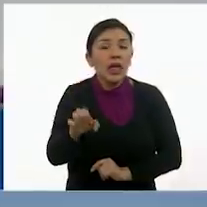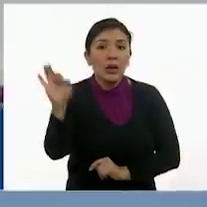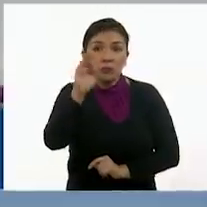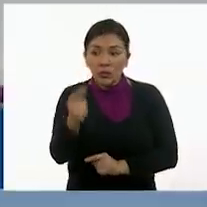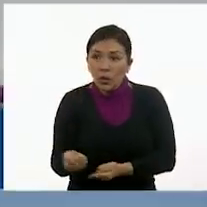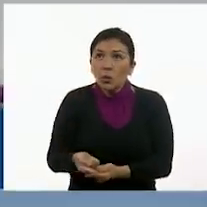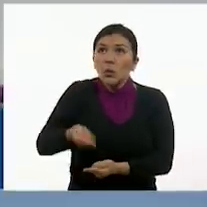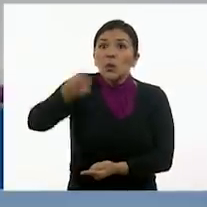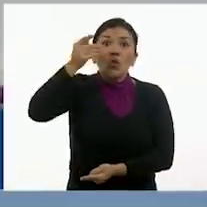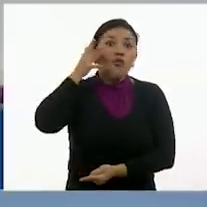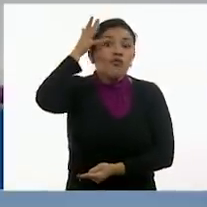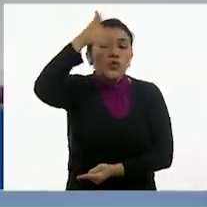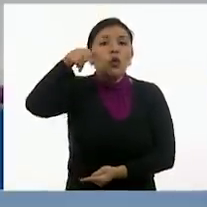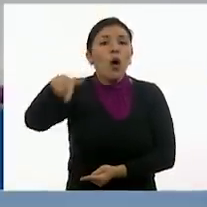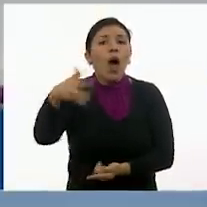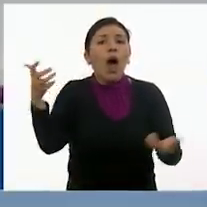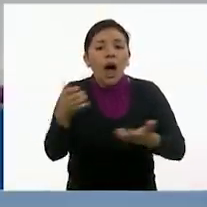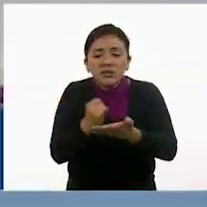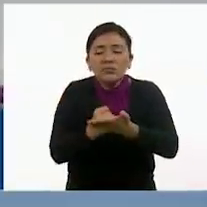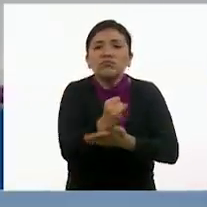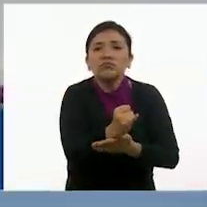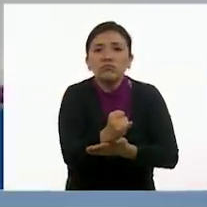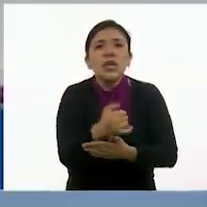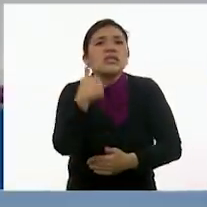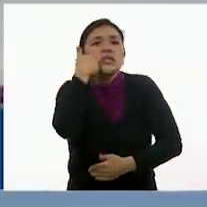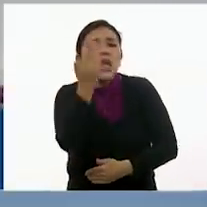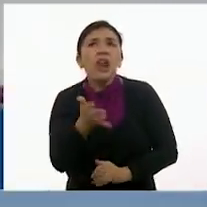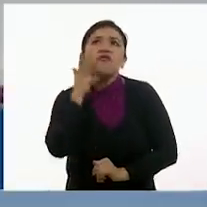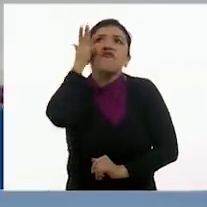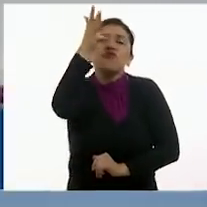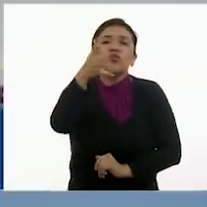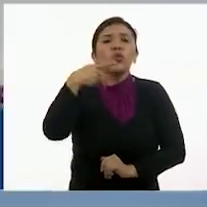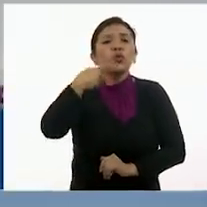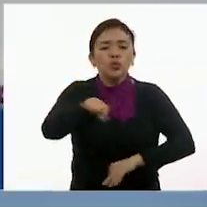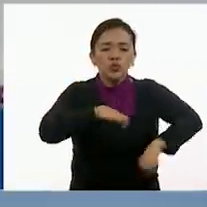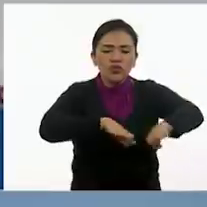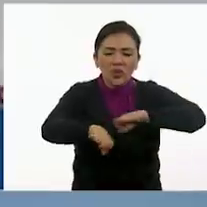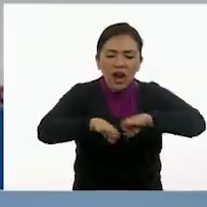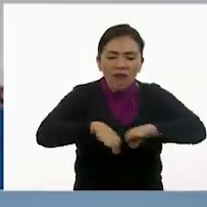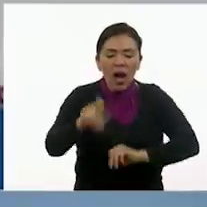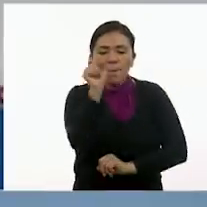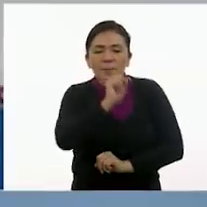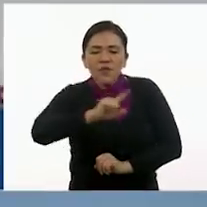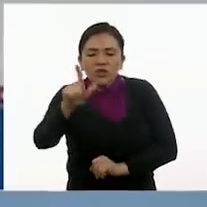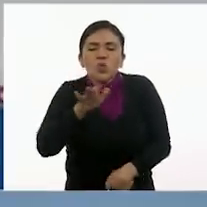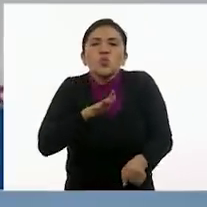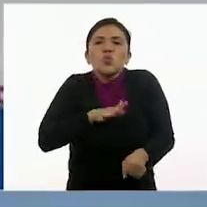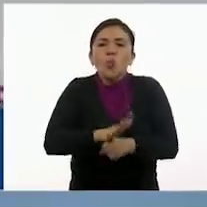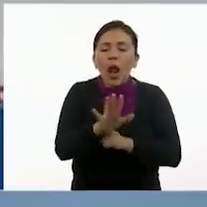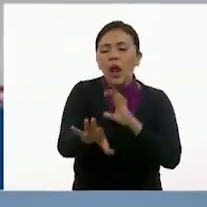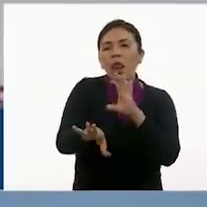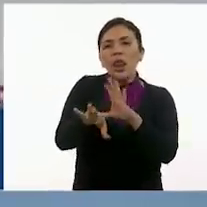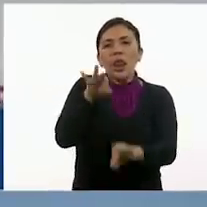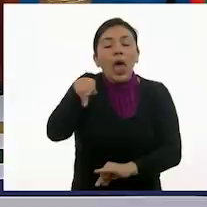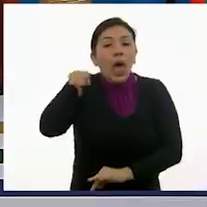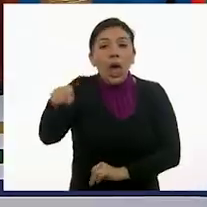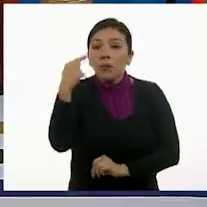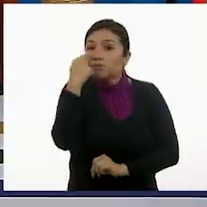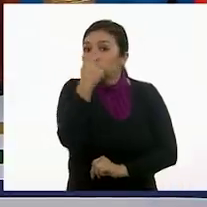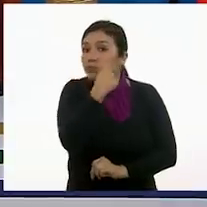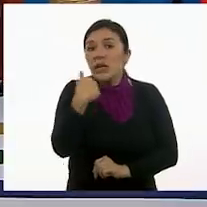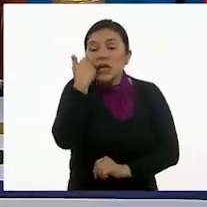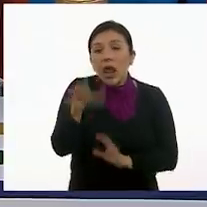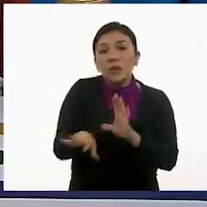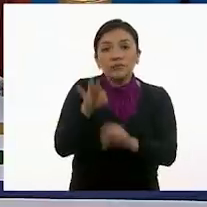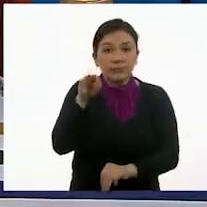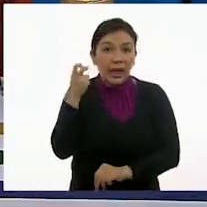sea grande, solo ella puede decidir qué quiere hacer, su profesión o el trabajo al que quiere